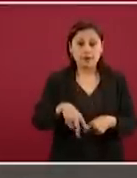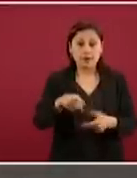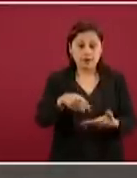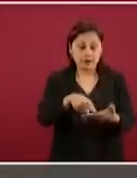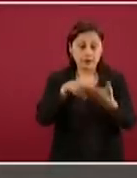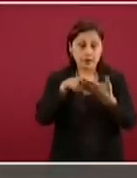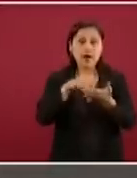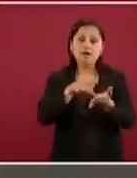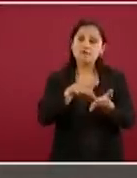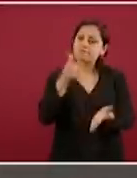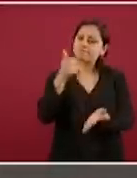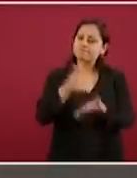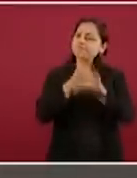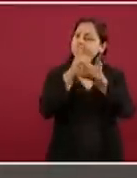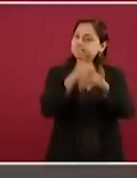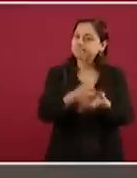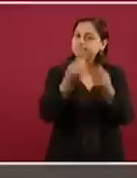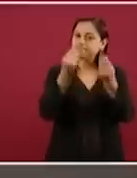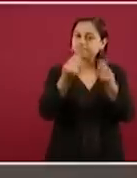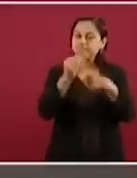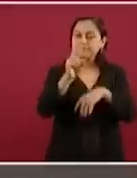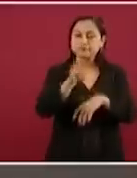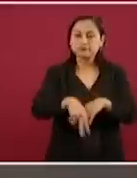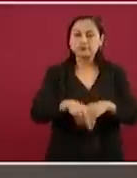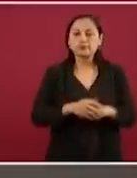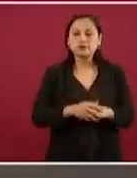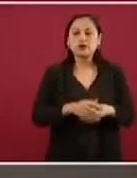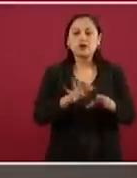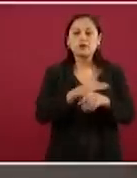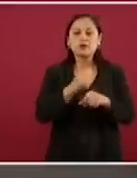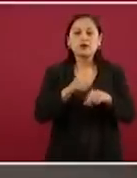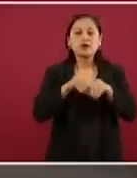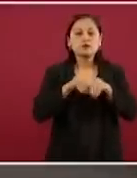de que se pueda conocer todo.